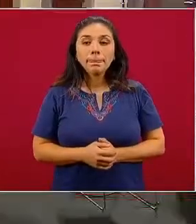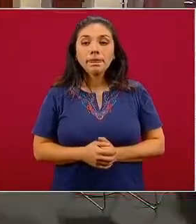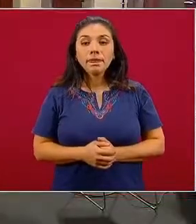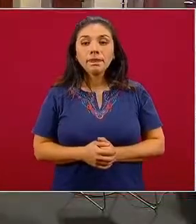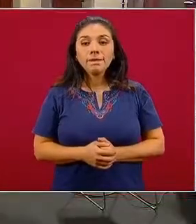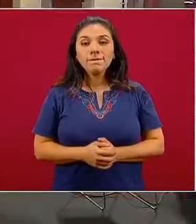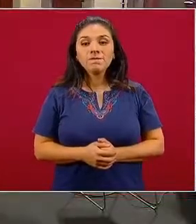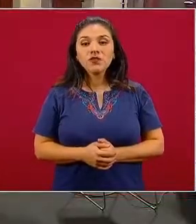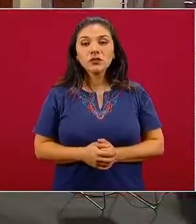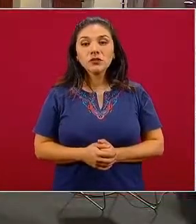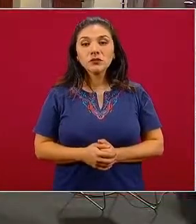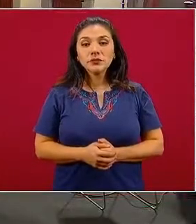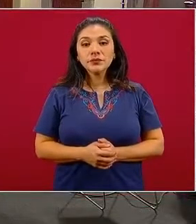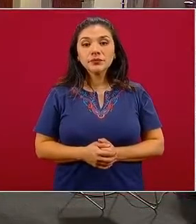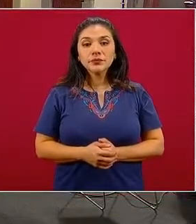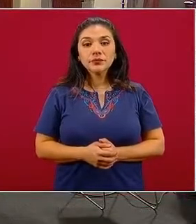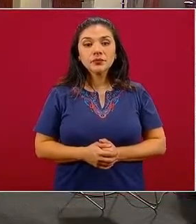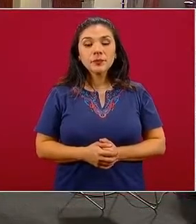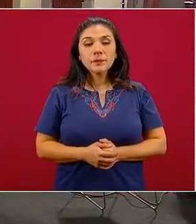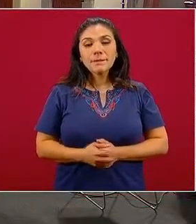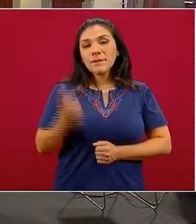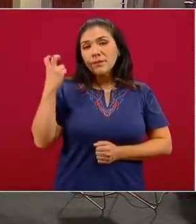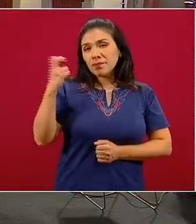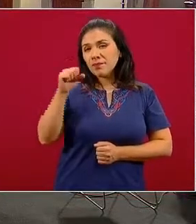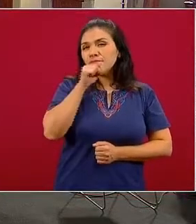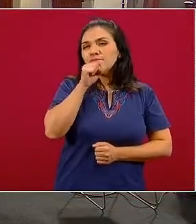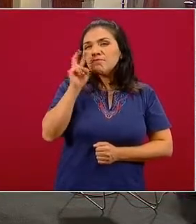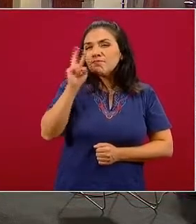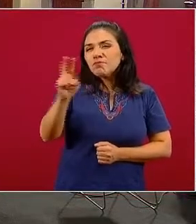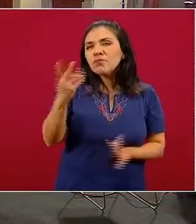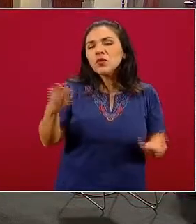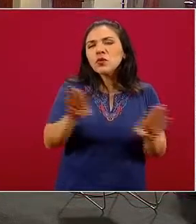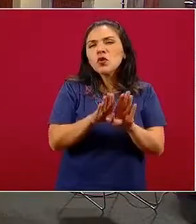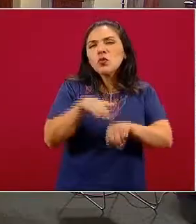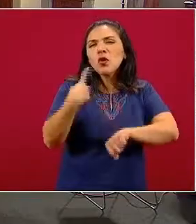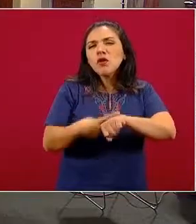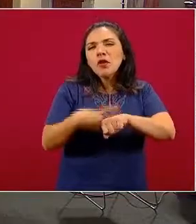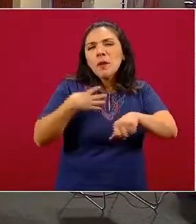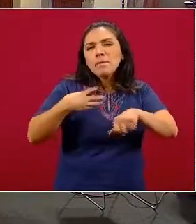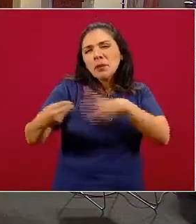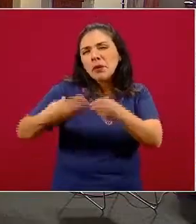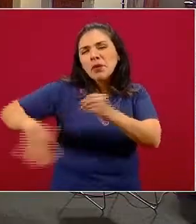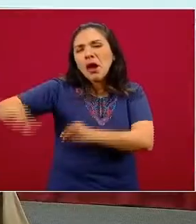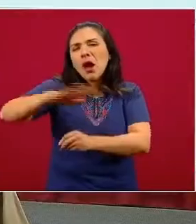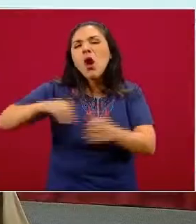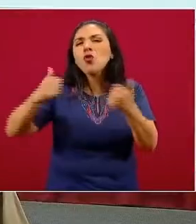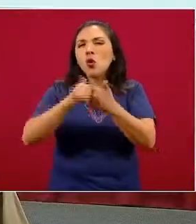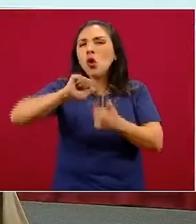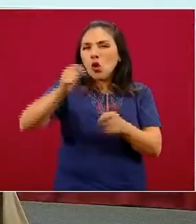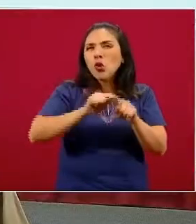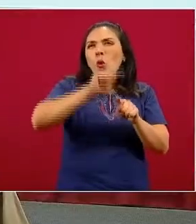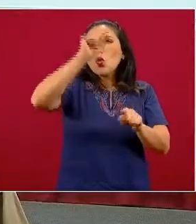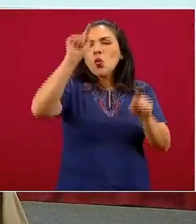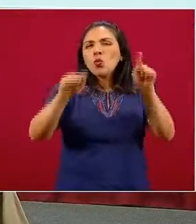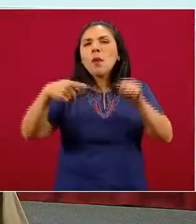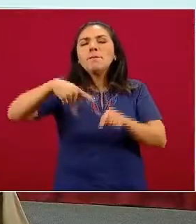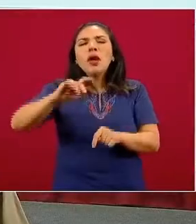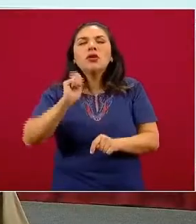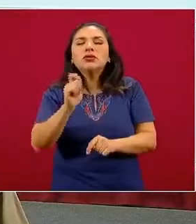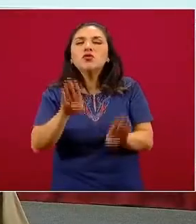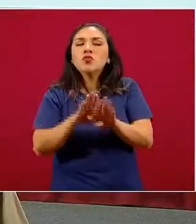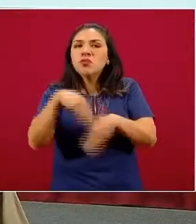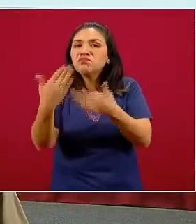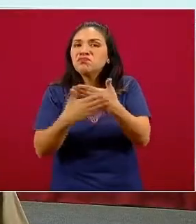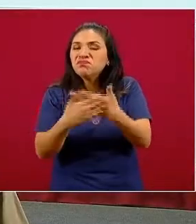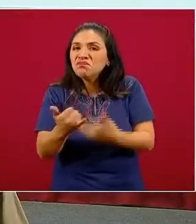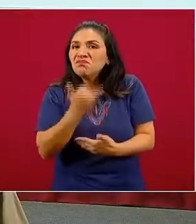favor. Aquí están la trayectoria de la epidemia, representada también por una curva epidémica, pero de casos estimados.